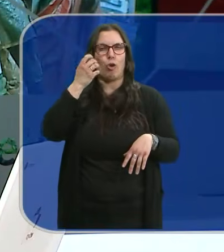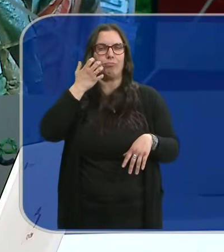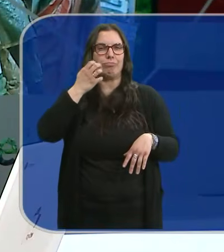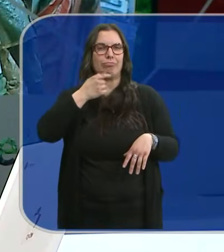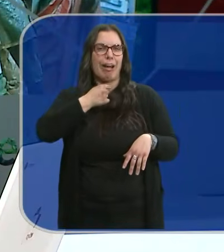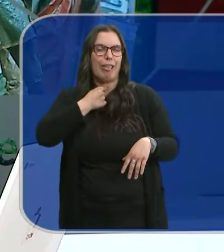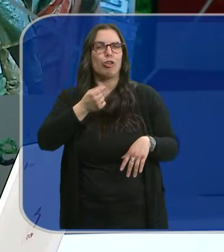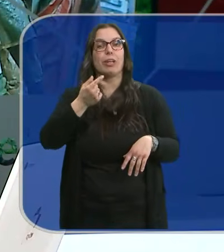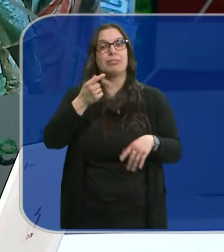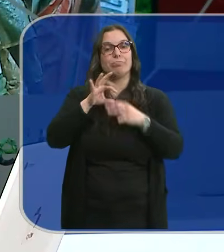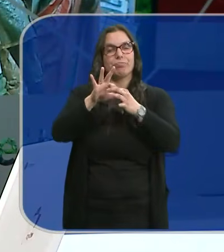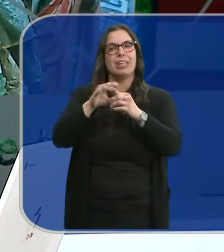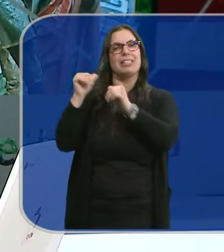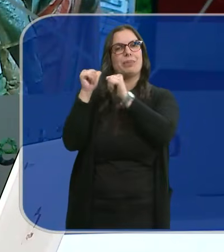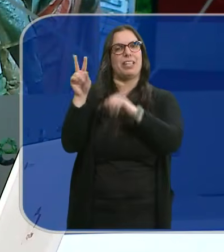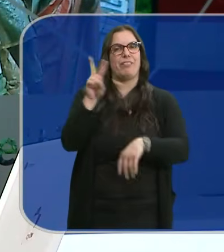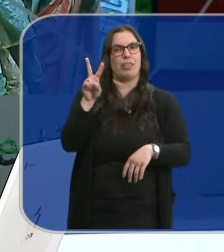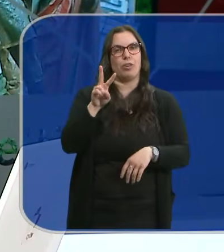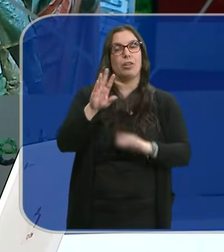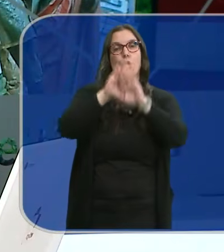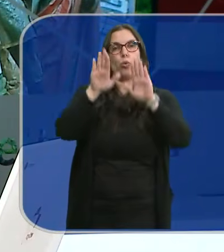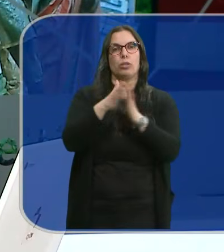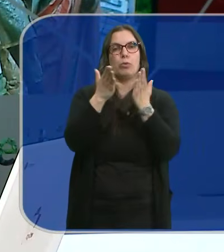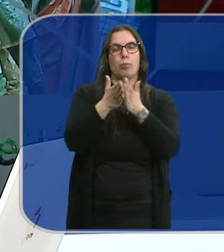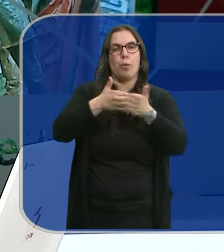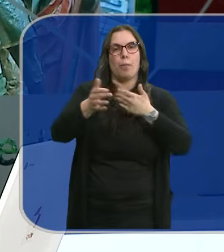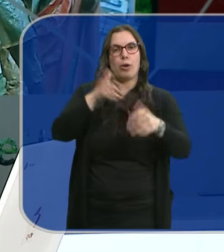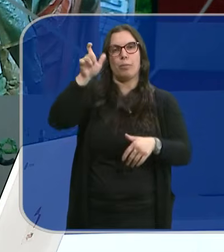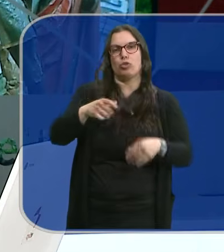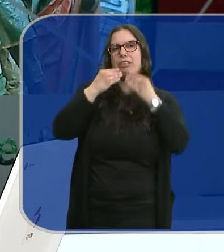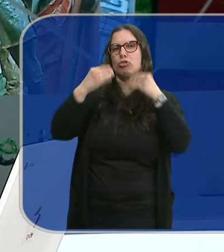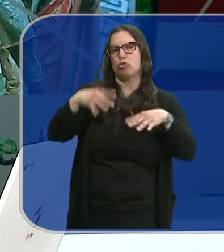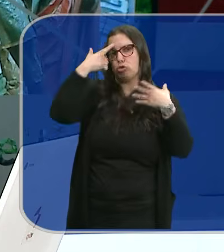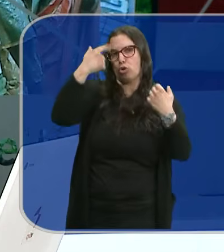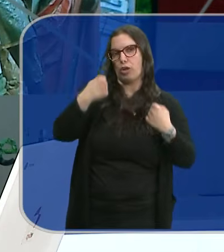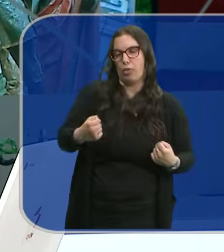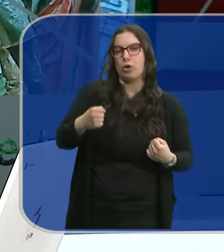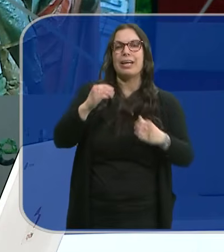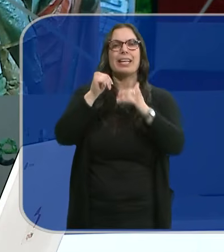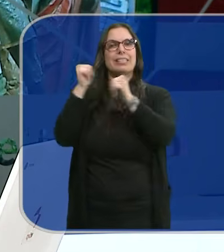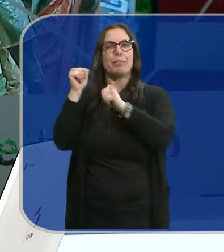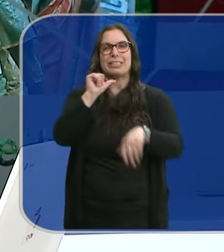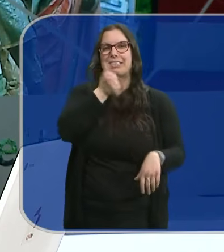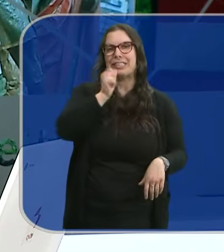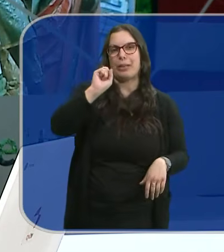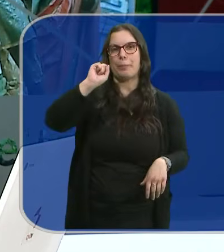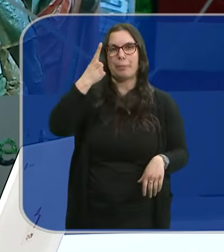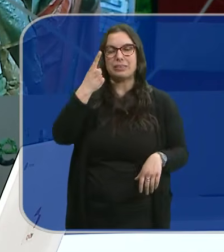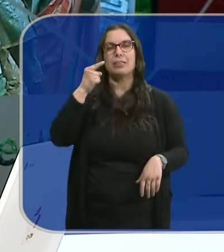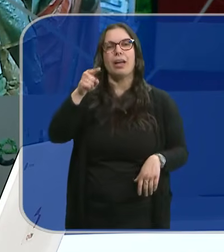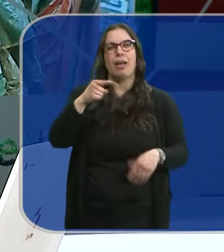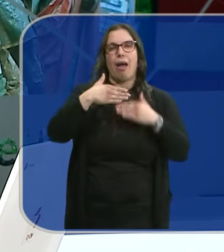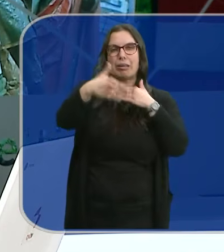en torno a la Semana Santa de Valladolid conforman el último libro del historiador Javier Burrieza. Es la Semana Santa más secreta que sacan a la